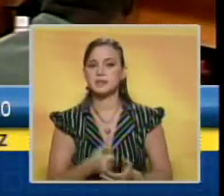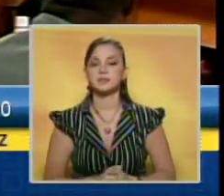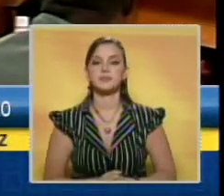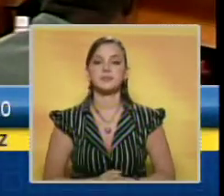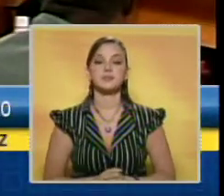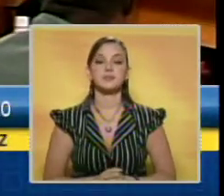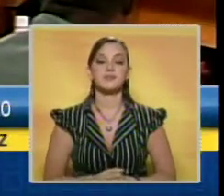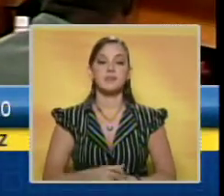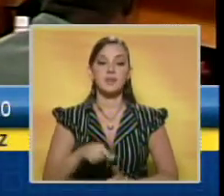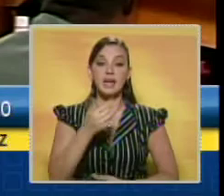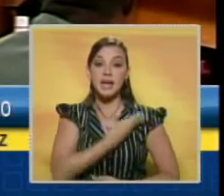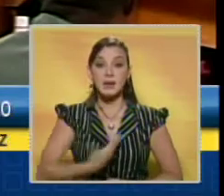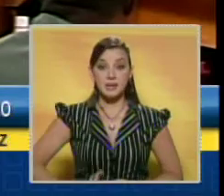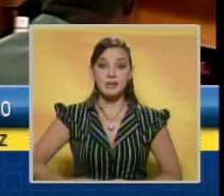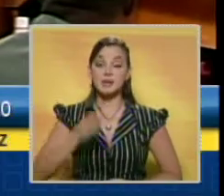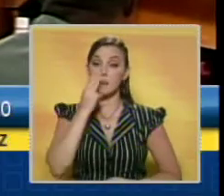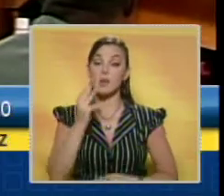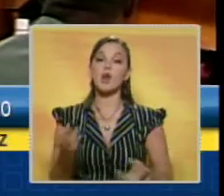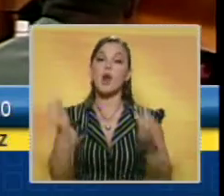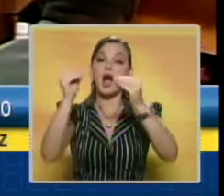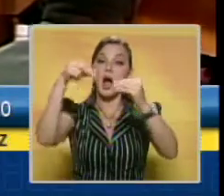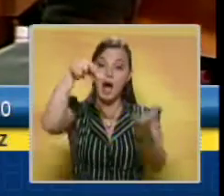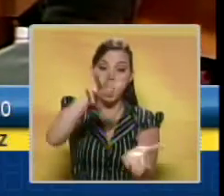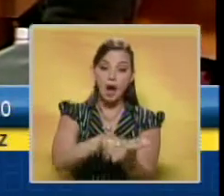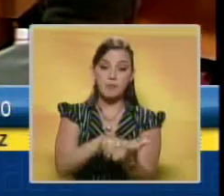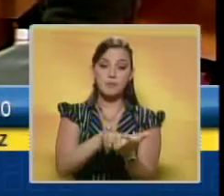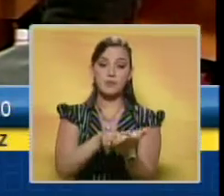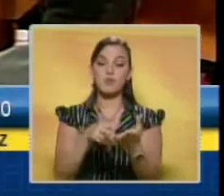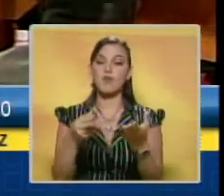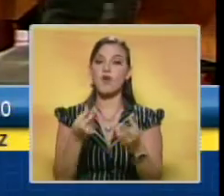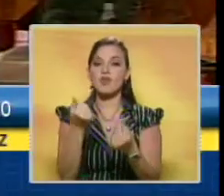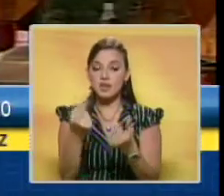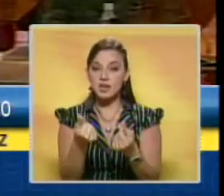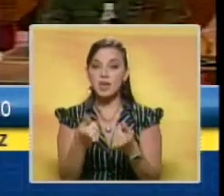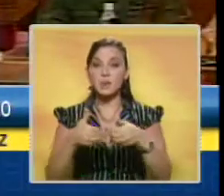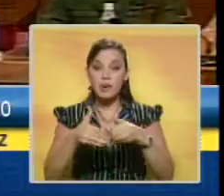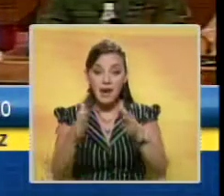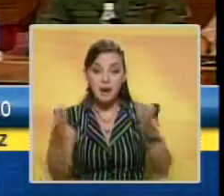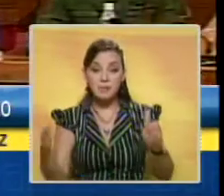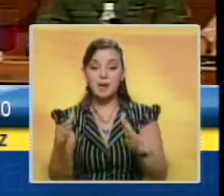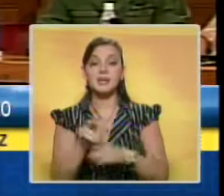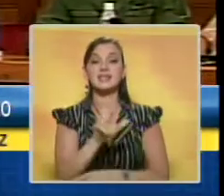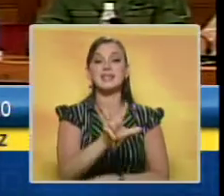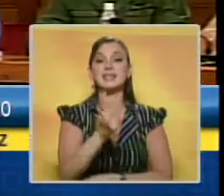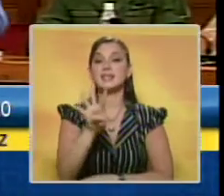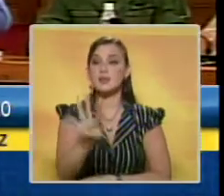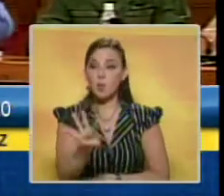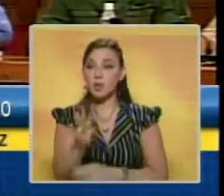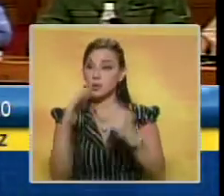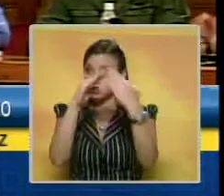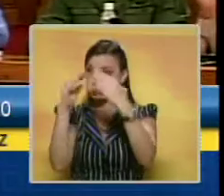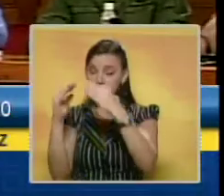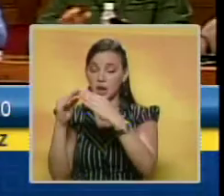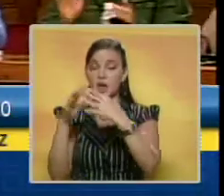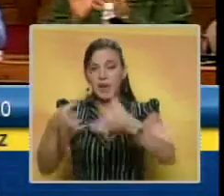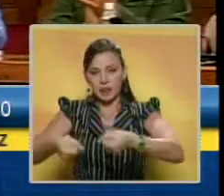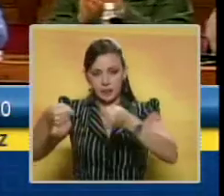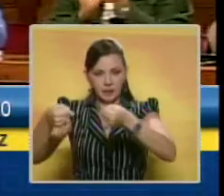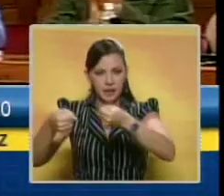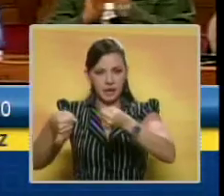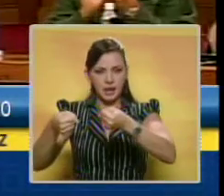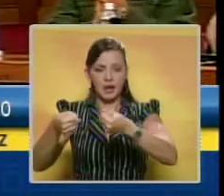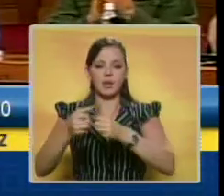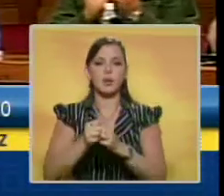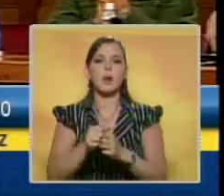mandatario nacional aprobó recursos para la recuperación, mantenimiento y ampliación de 34 abastos bicentenarios en el país y